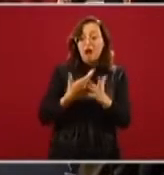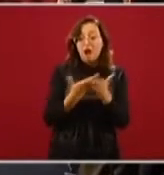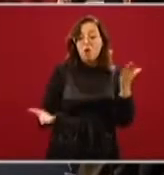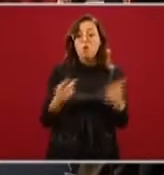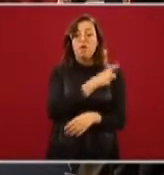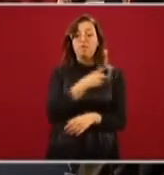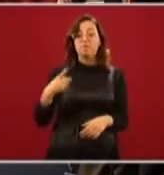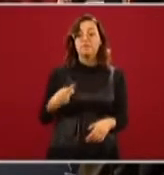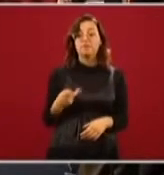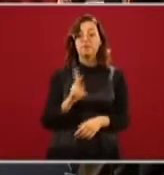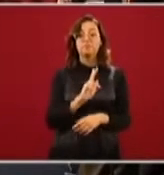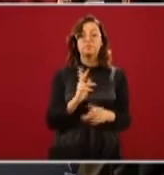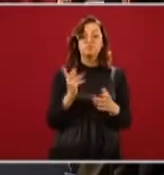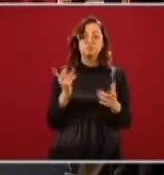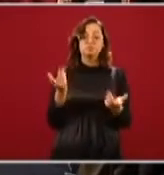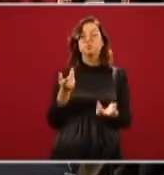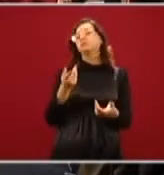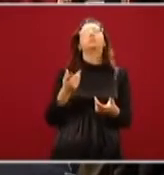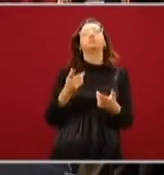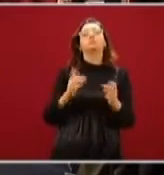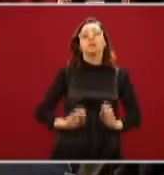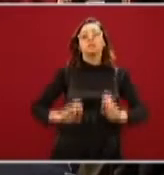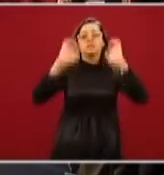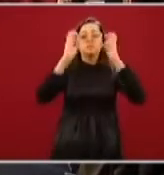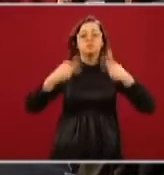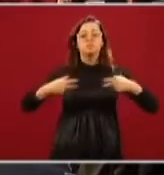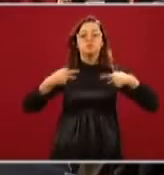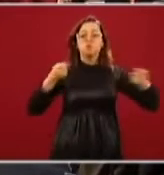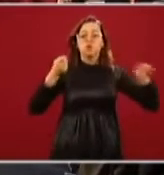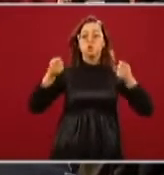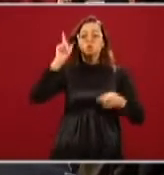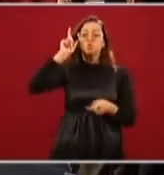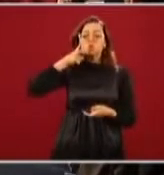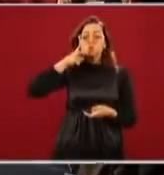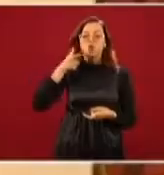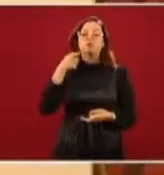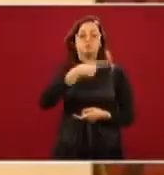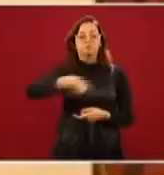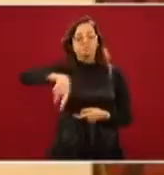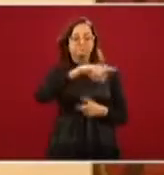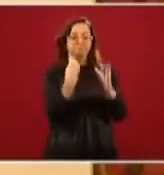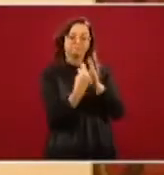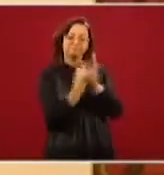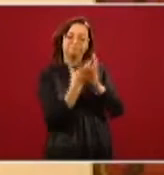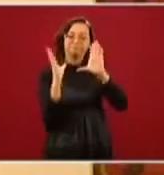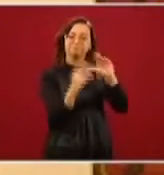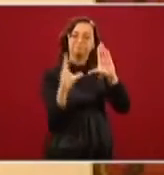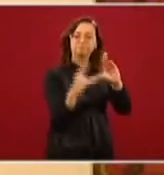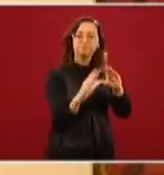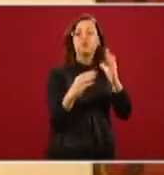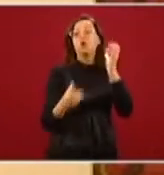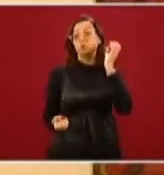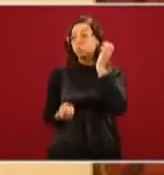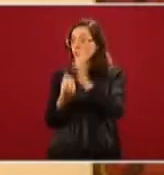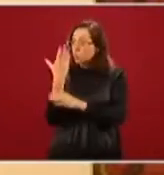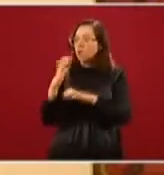de todos nuestros controladores que ya han sido familiarizados en el proceso. Se están contratando los controladores que van a operar